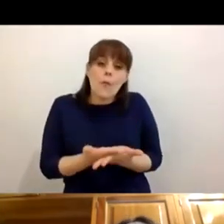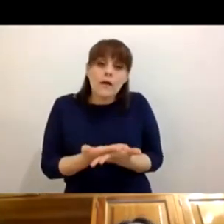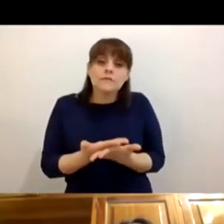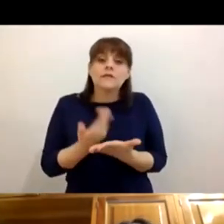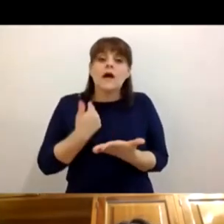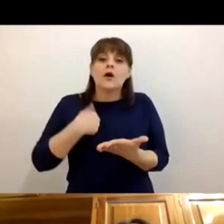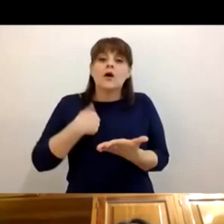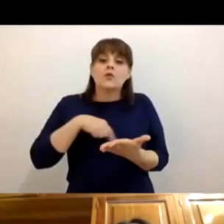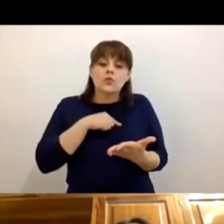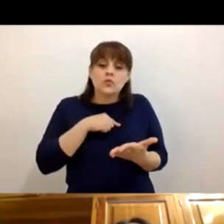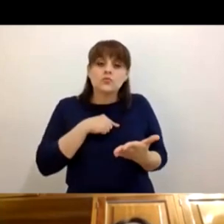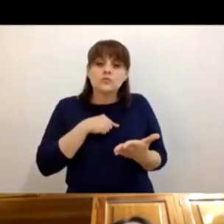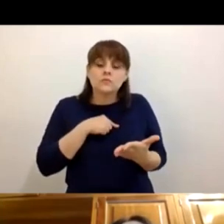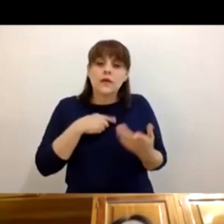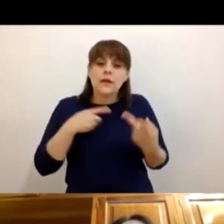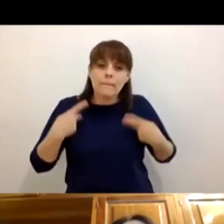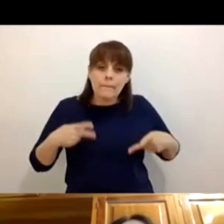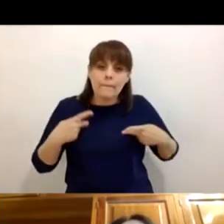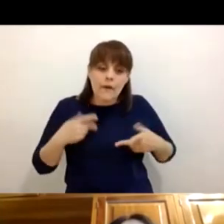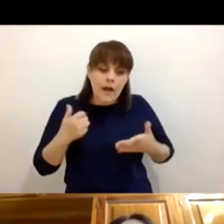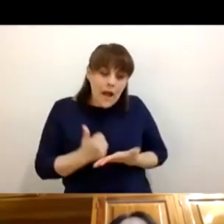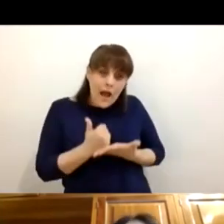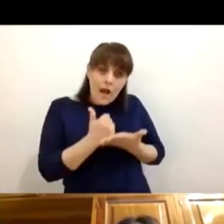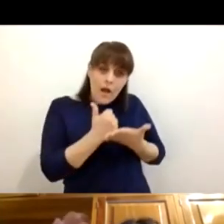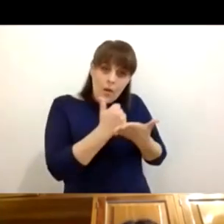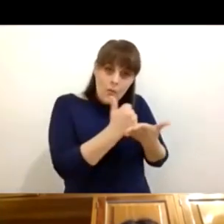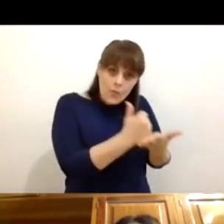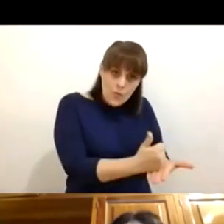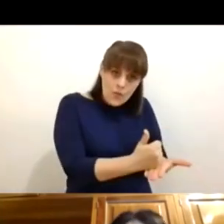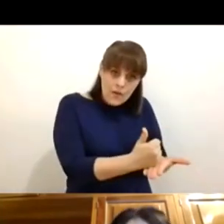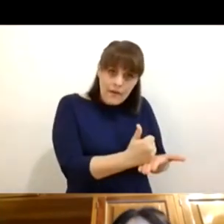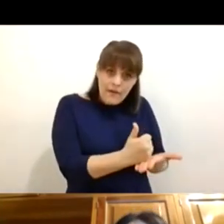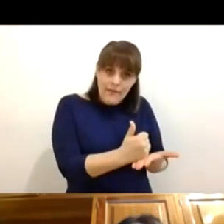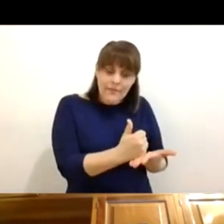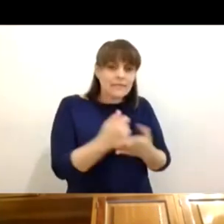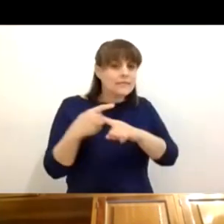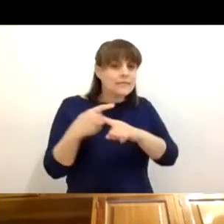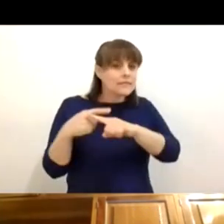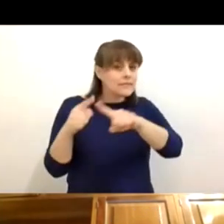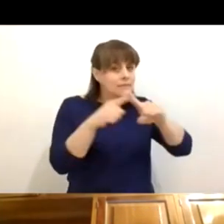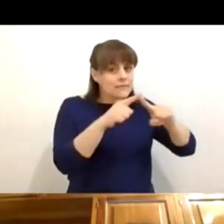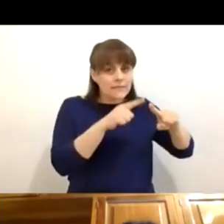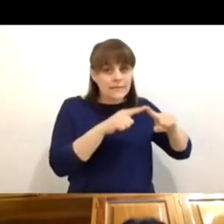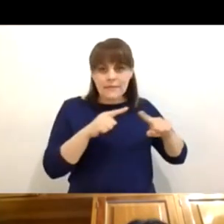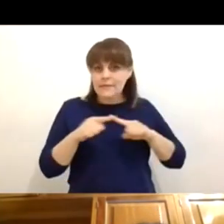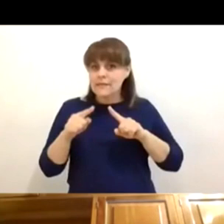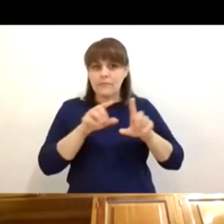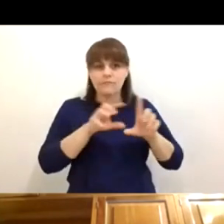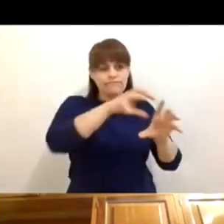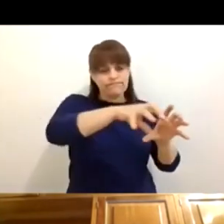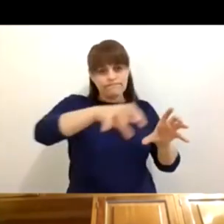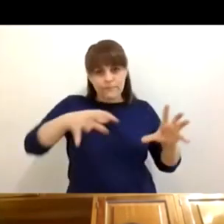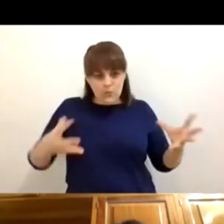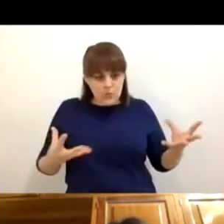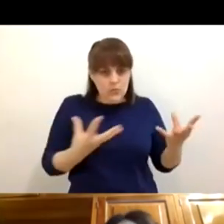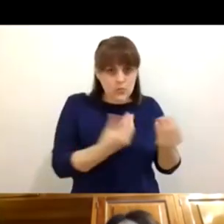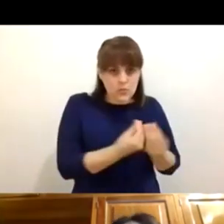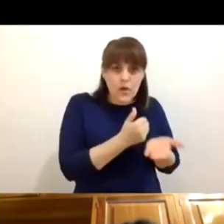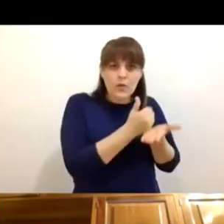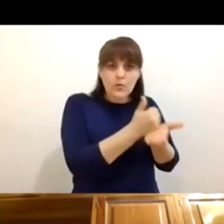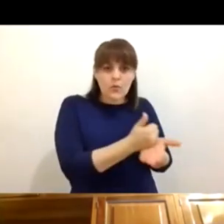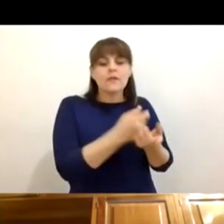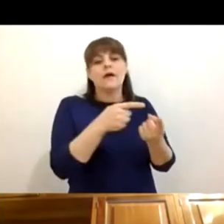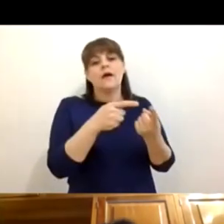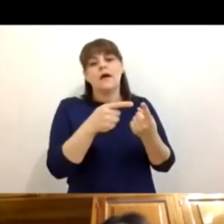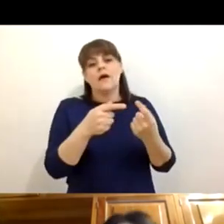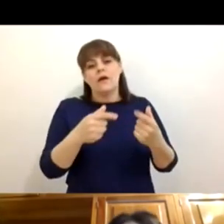intervención, pues sí, ¿no? O sea, es multinivel y es sistémica, ¿no? Porque estamos los que trabajamos directamente con los chicos, está la familia,